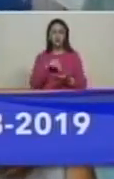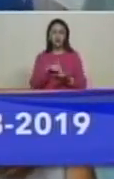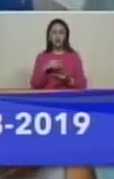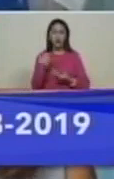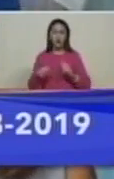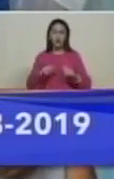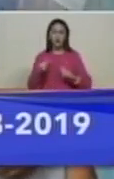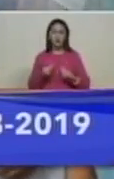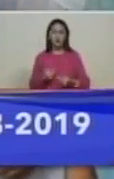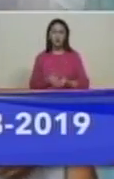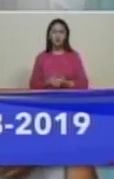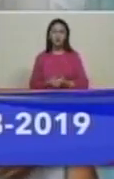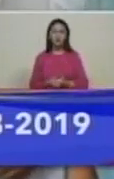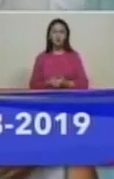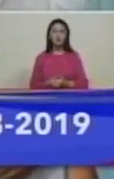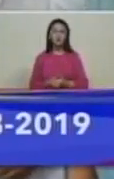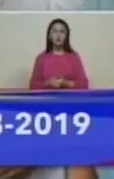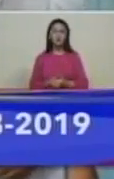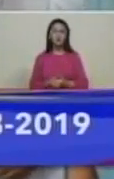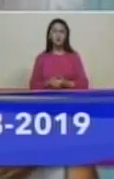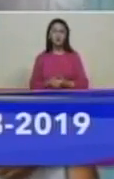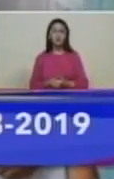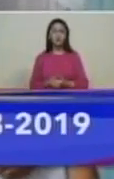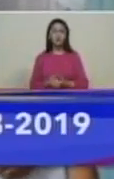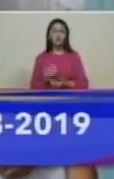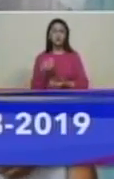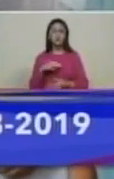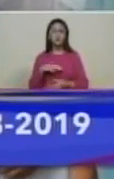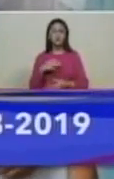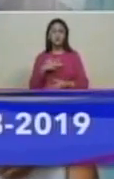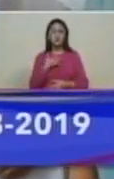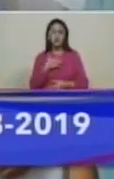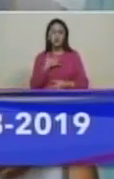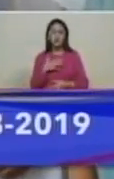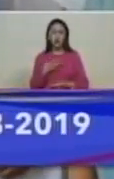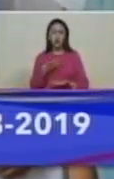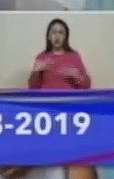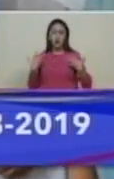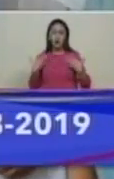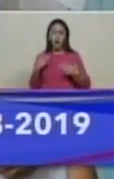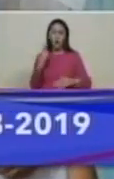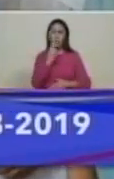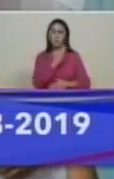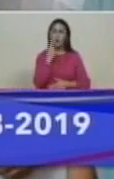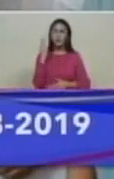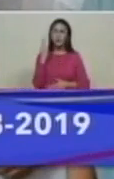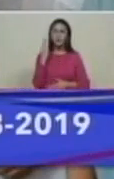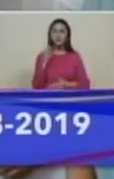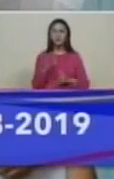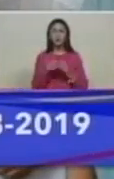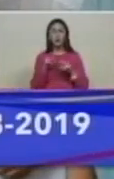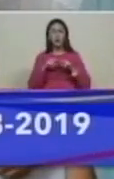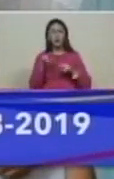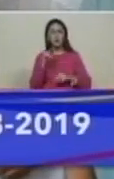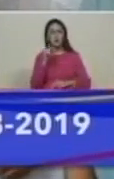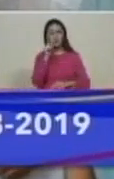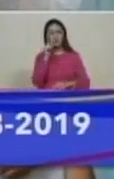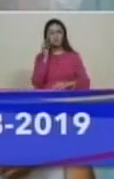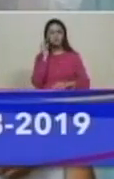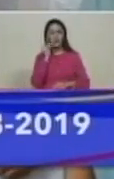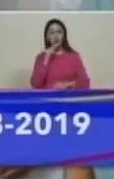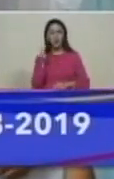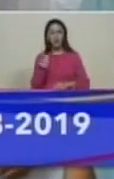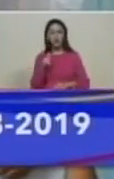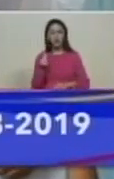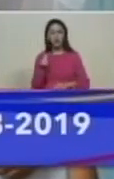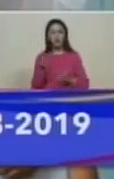haciendo. Bueno, nos llena de mucha alegría, de mucho compromiso, el entusiasmo con el cual hoy estos niños, niñas y adolescentes regresan a